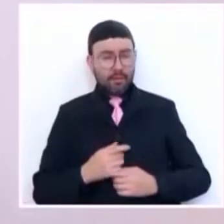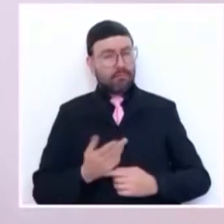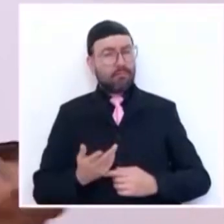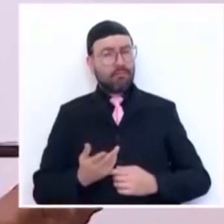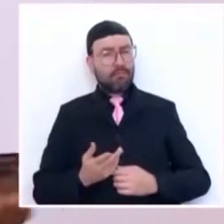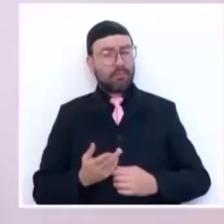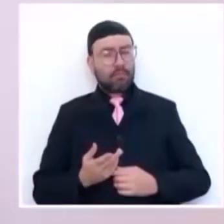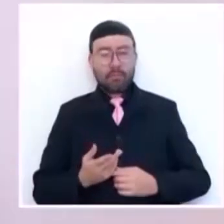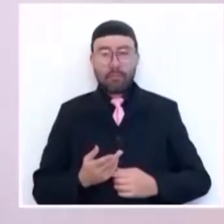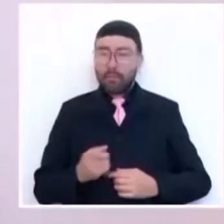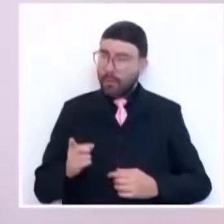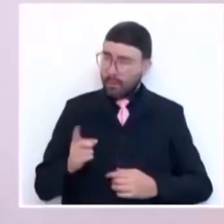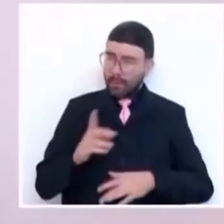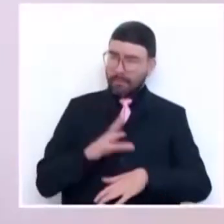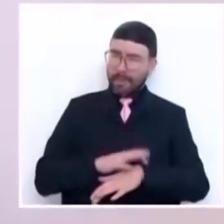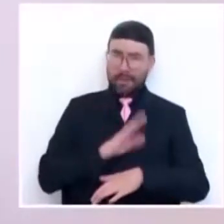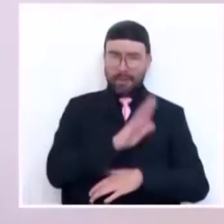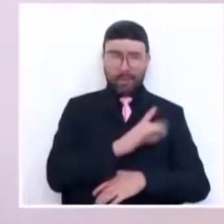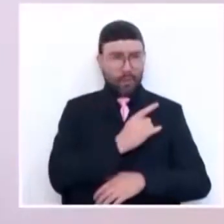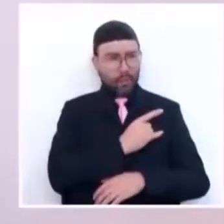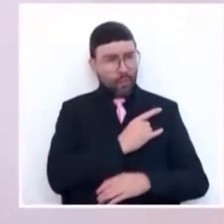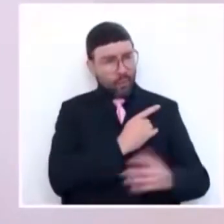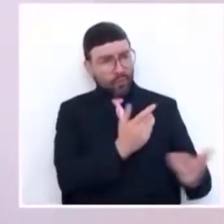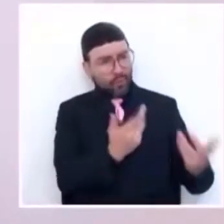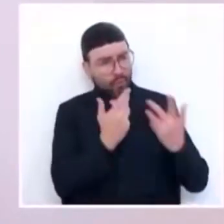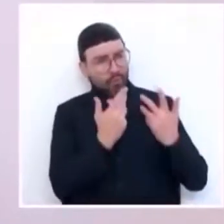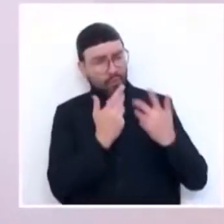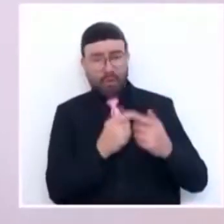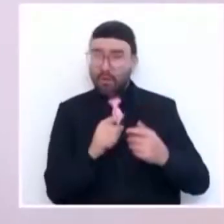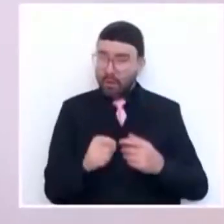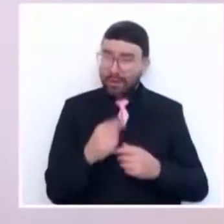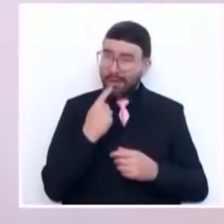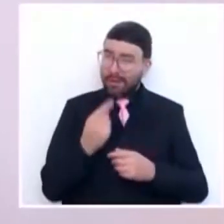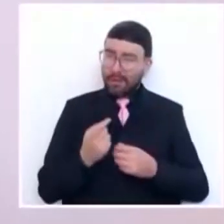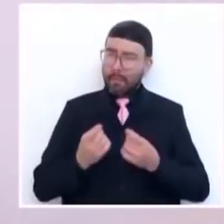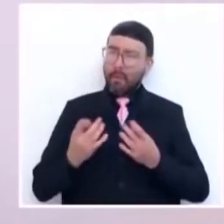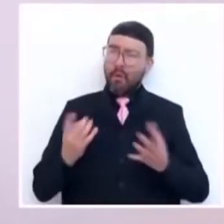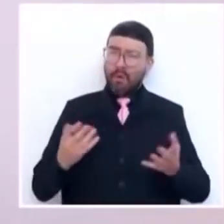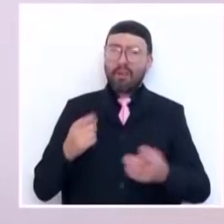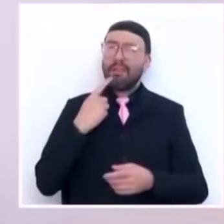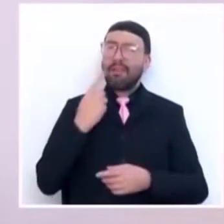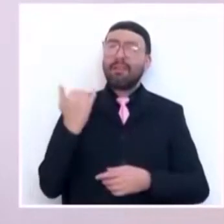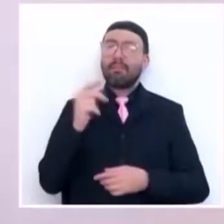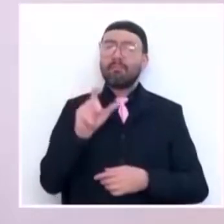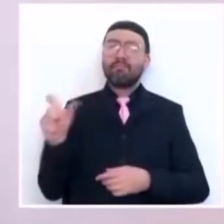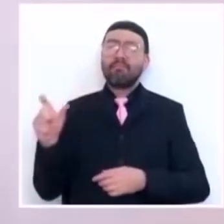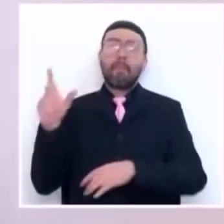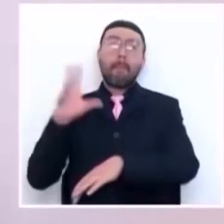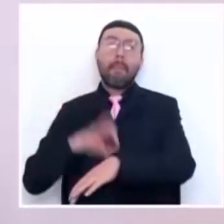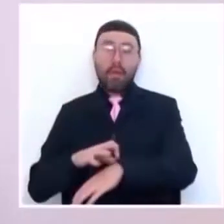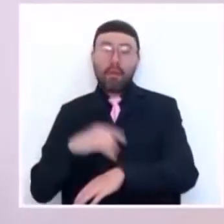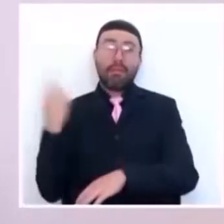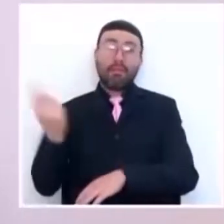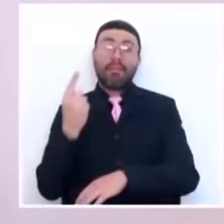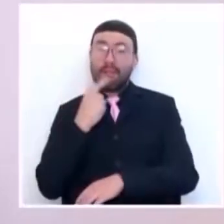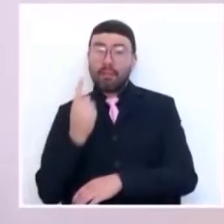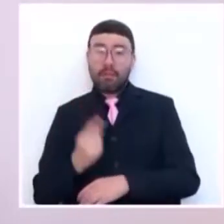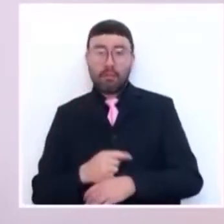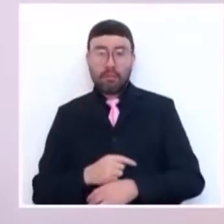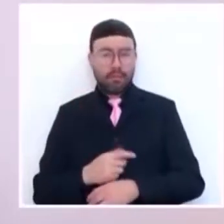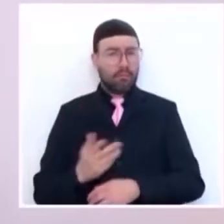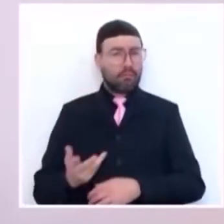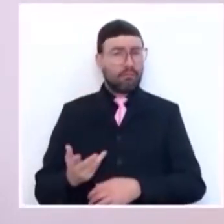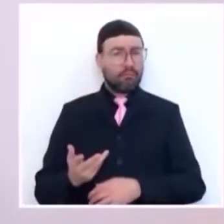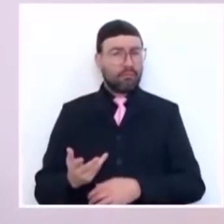¿cómo que médicos ortodoxos hablando de esas bobadas? Nos dirán muchos colegas. Pues porque no estamos hablando del último